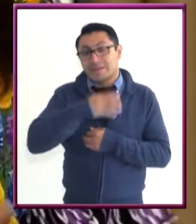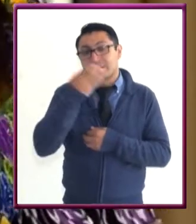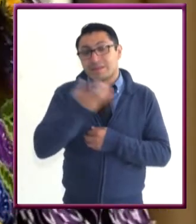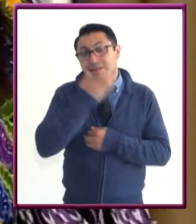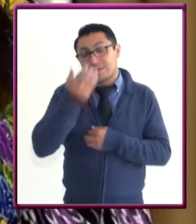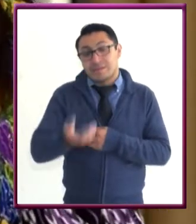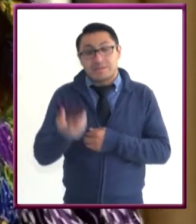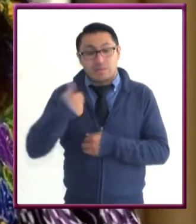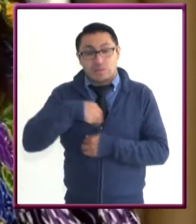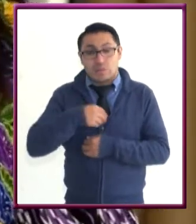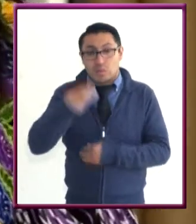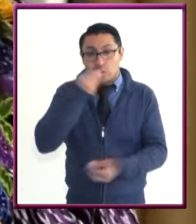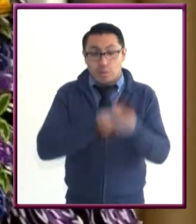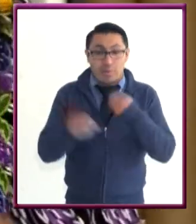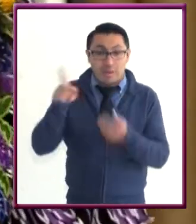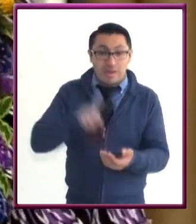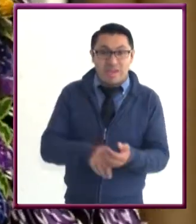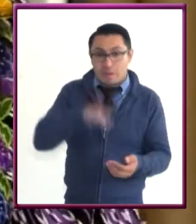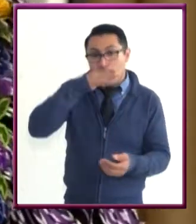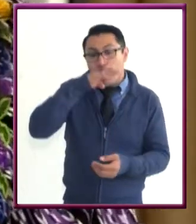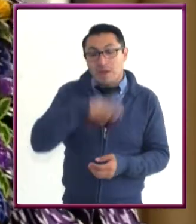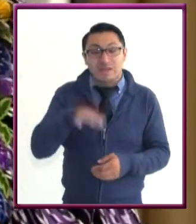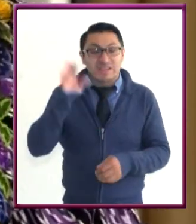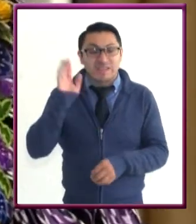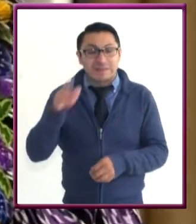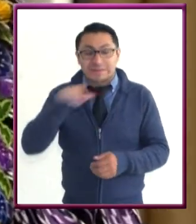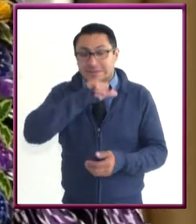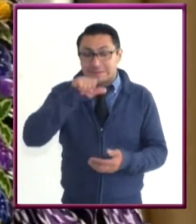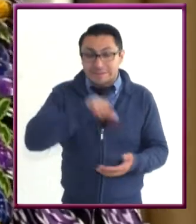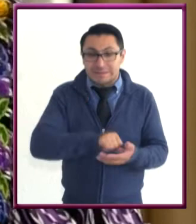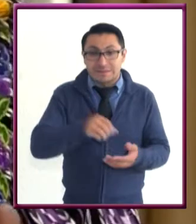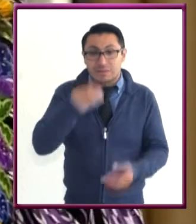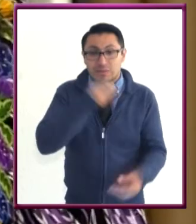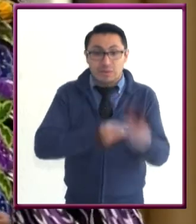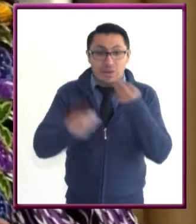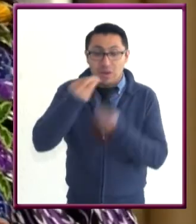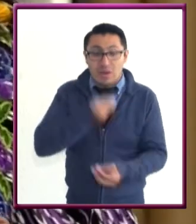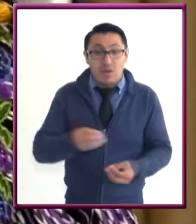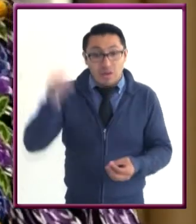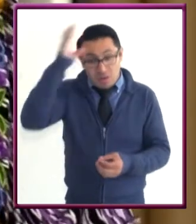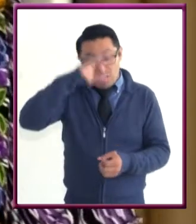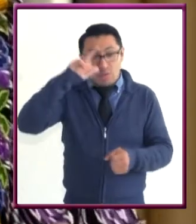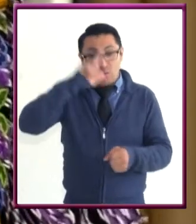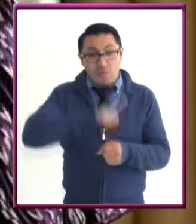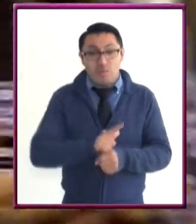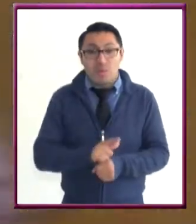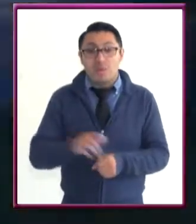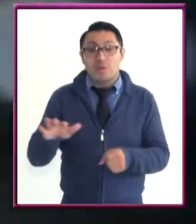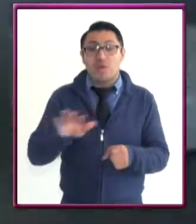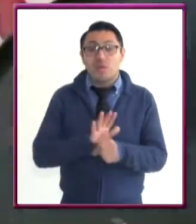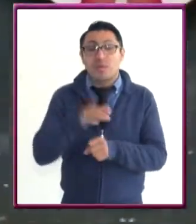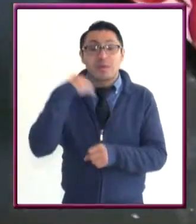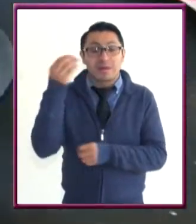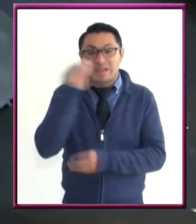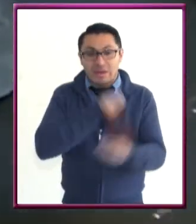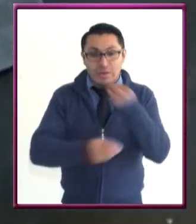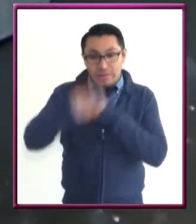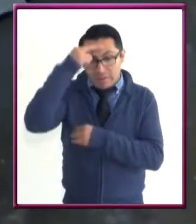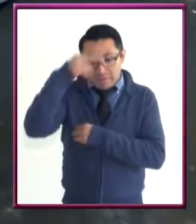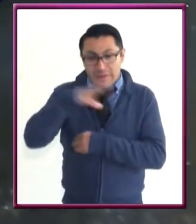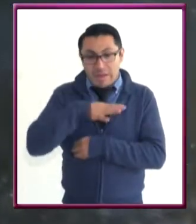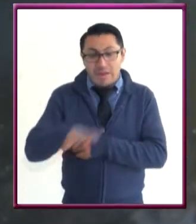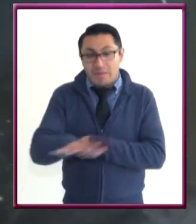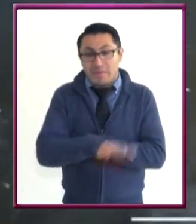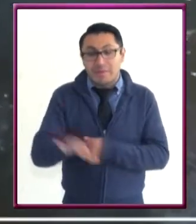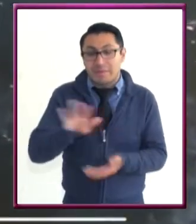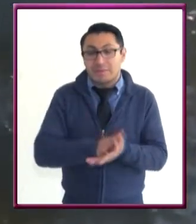que consumimos provienen del maíz. Es el centro de nuestra alimentación también en el sentido cultural. Cualquier comida mexicana va a tener